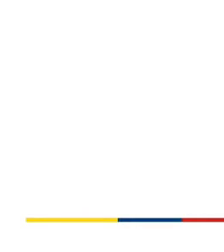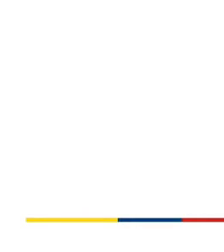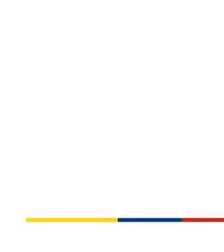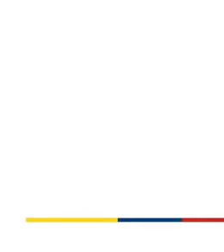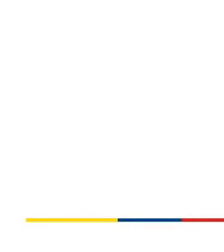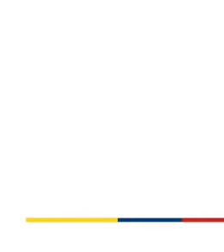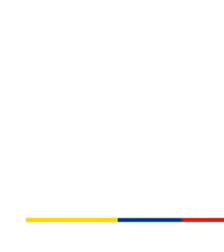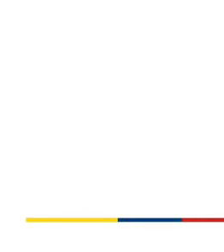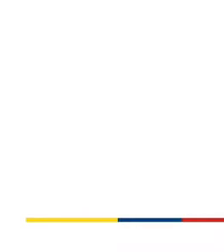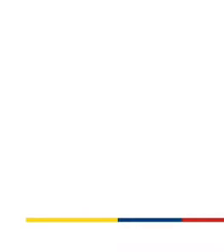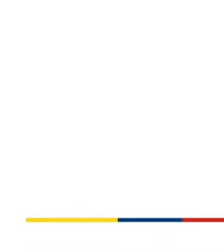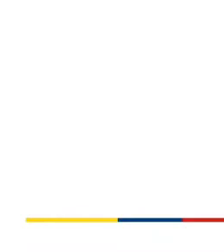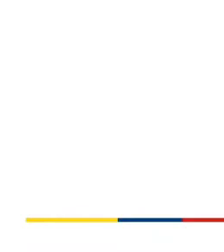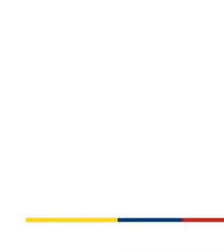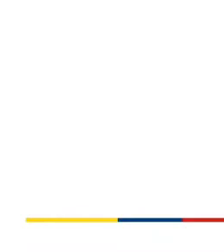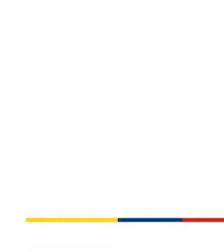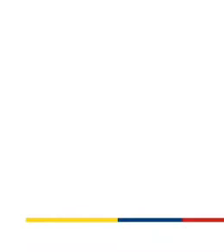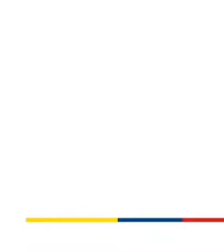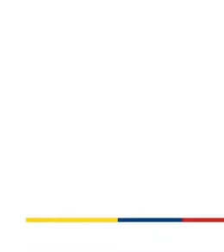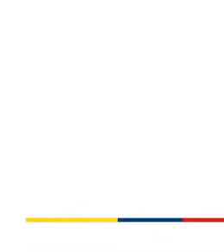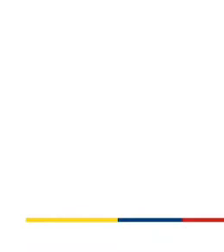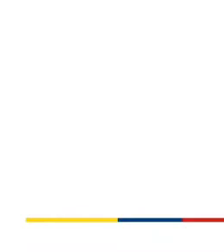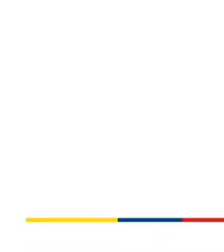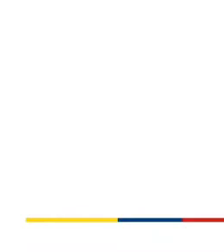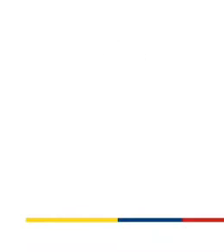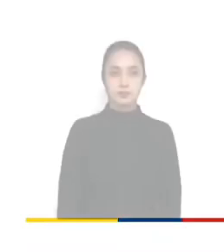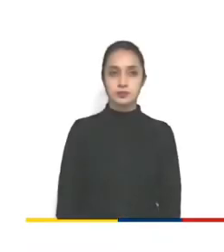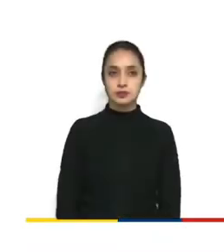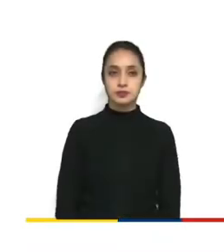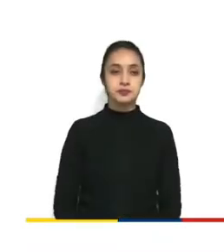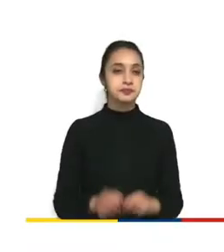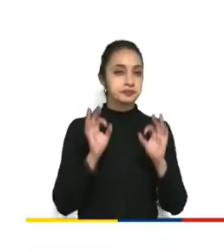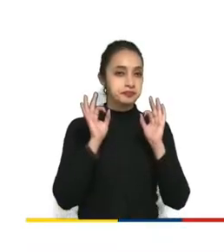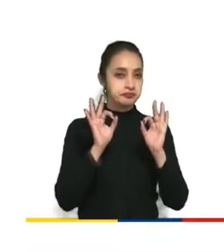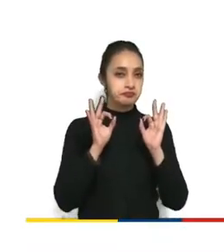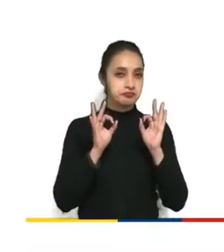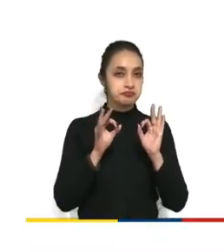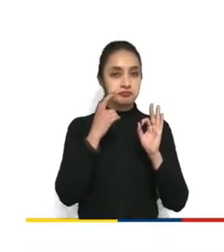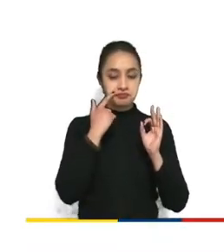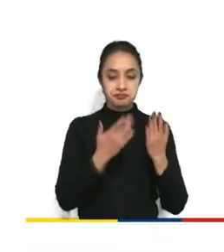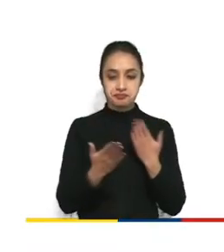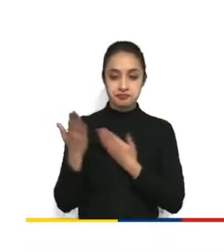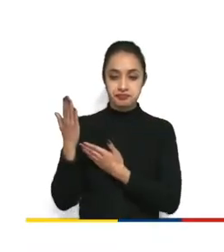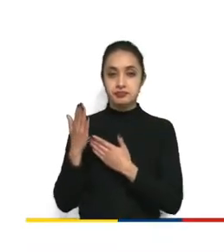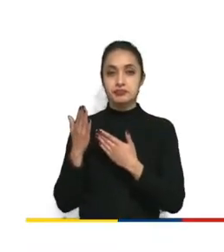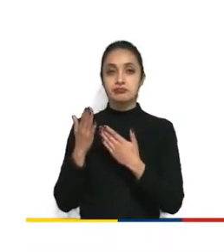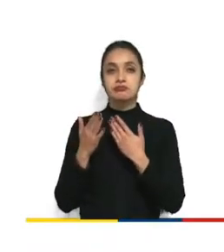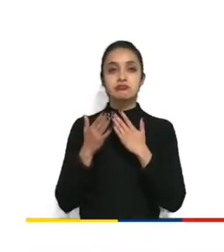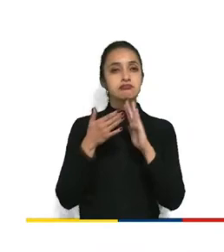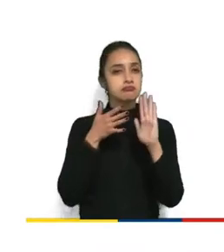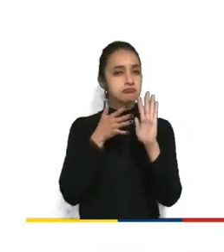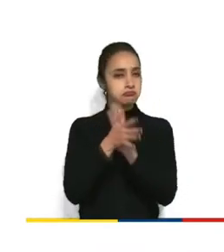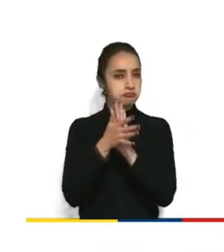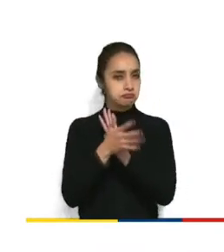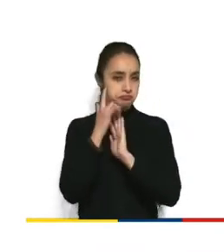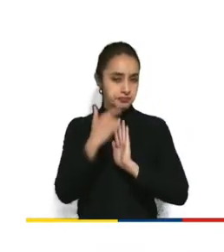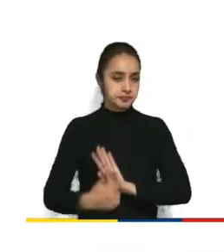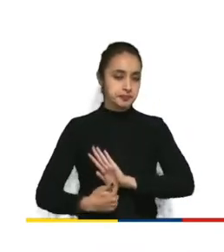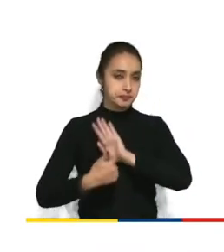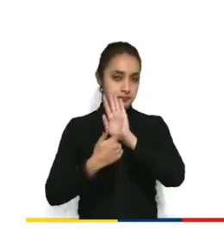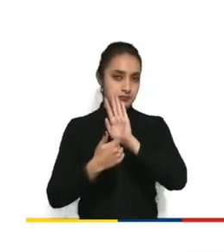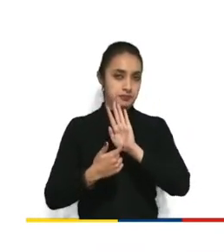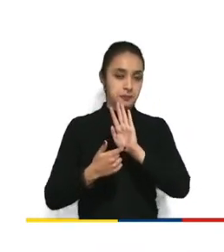Muy bien. Y aquí podemos seguir viendo nuestros datos. Como